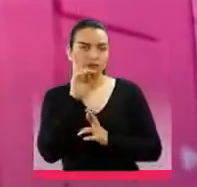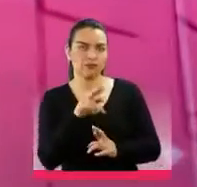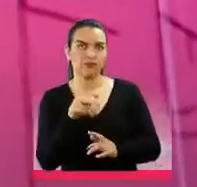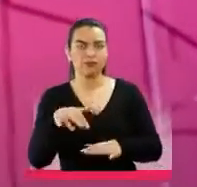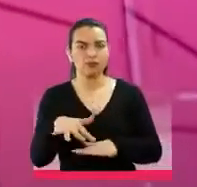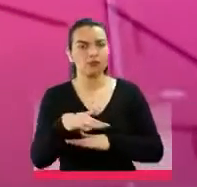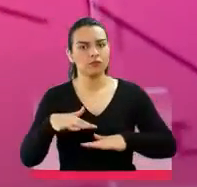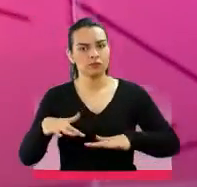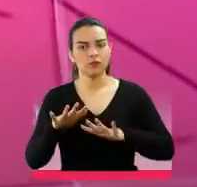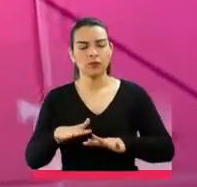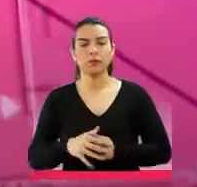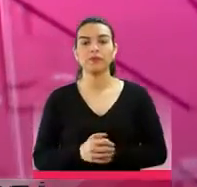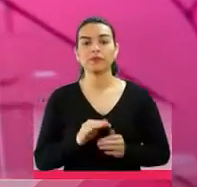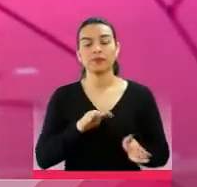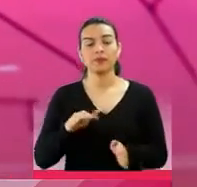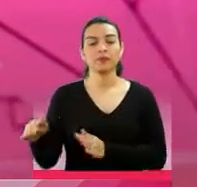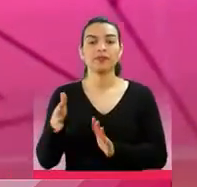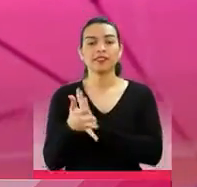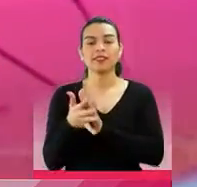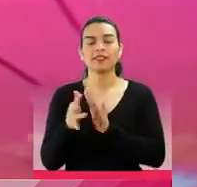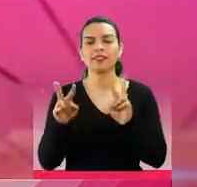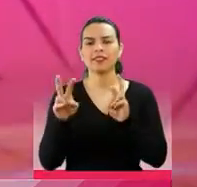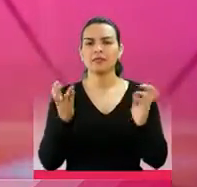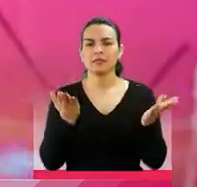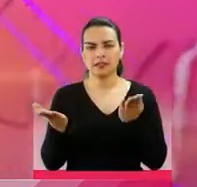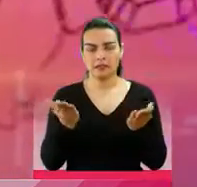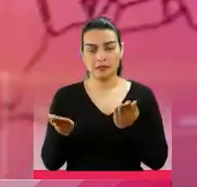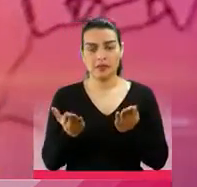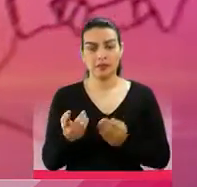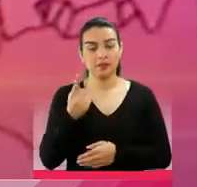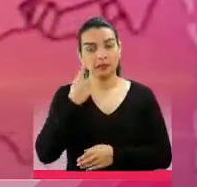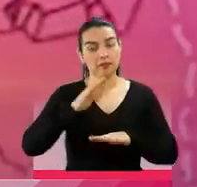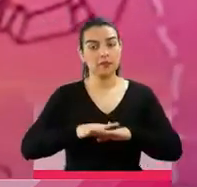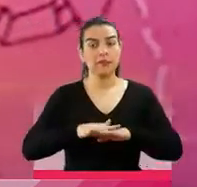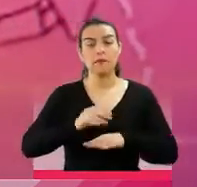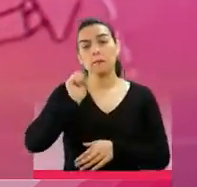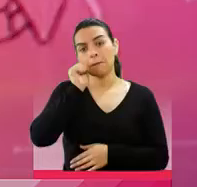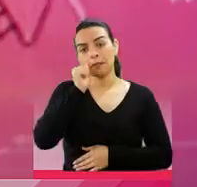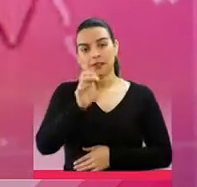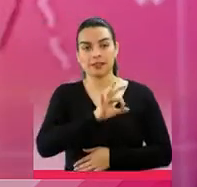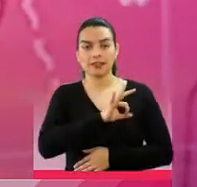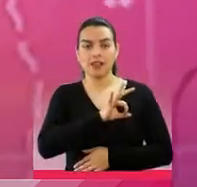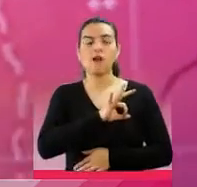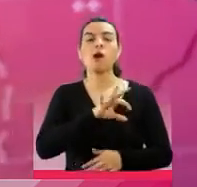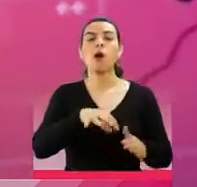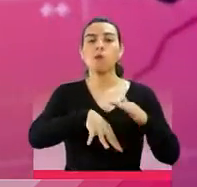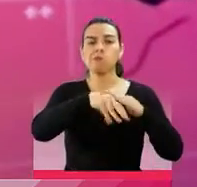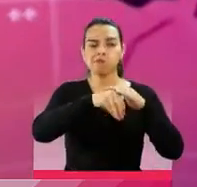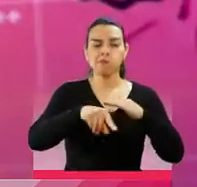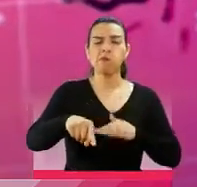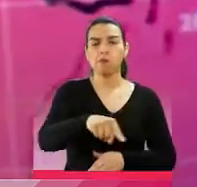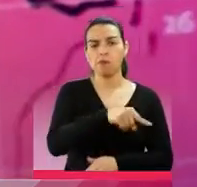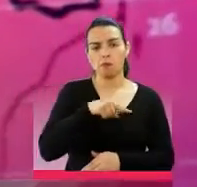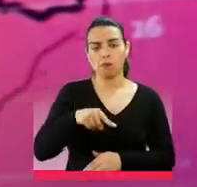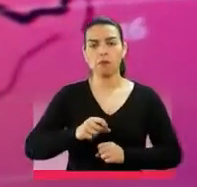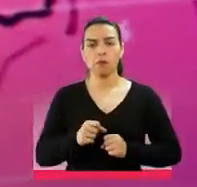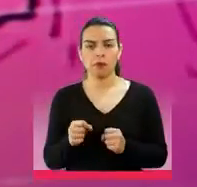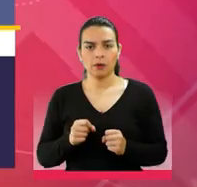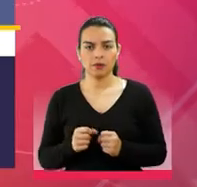Y la siguiente es información de servicio. Preste atención porque mañana sábado habrá cortes de energía en varios barrios de Bogotá.